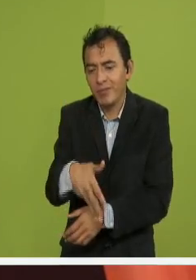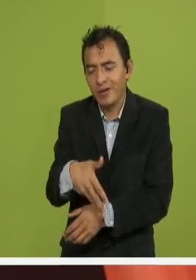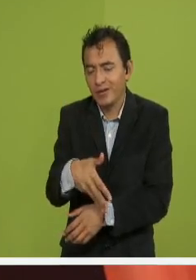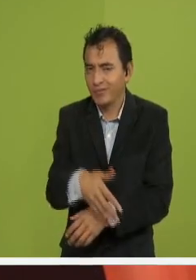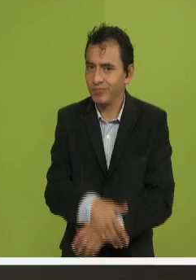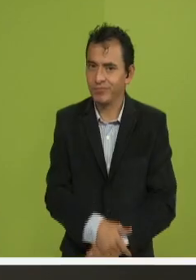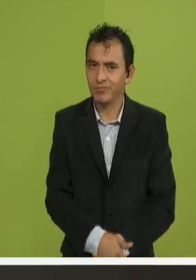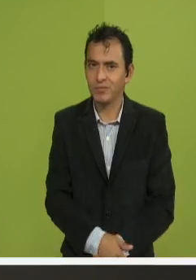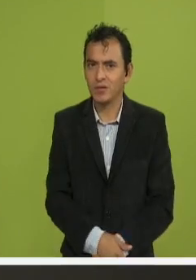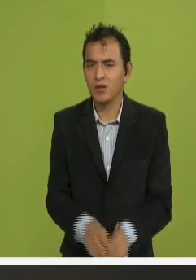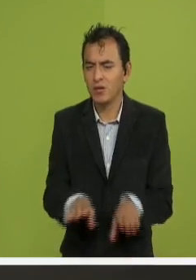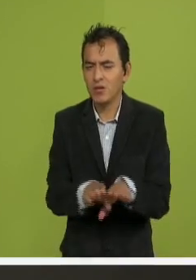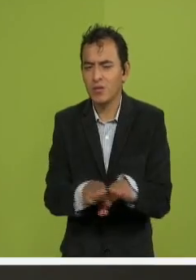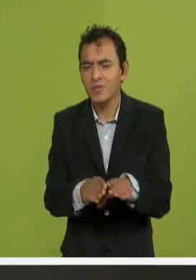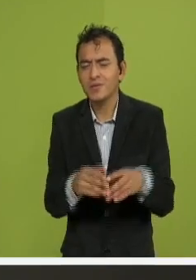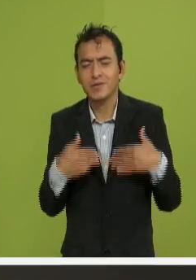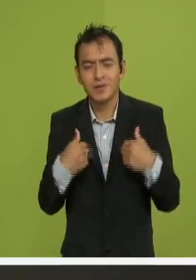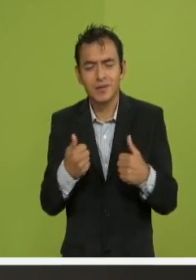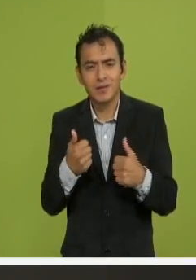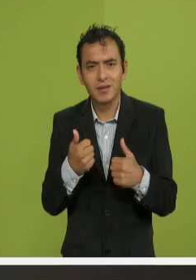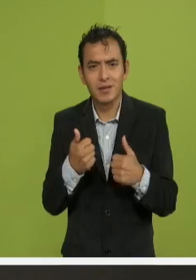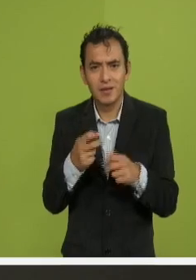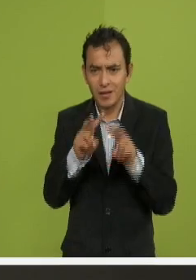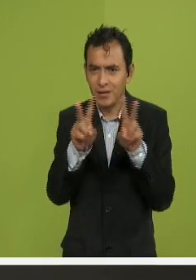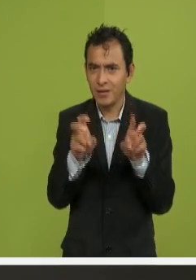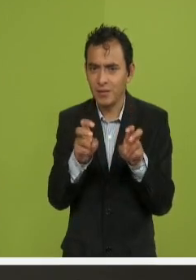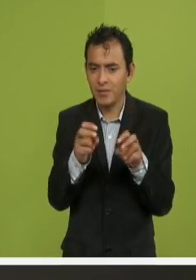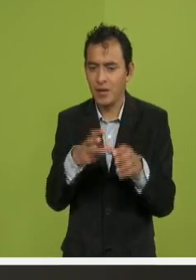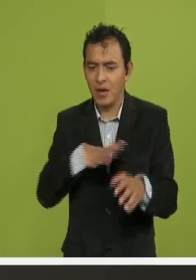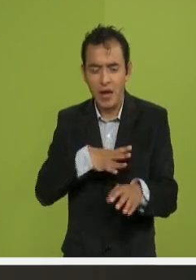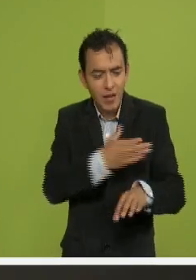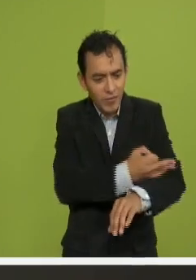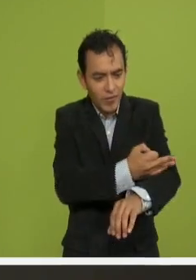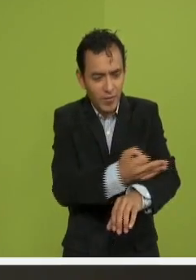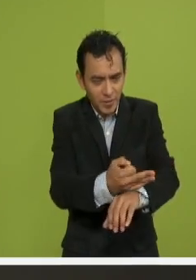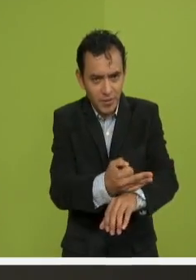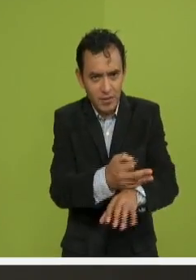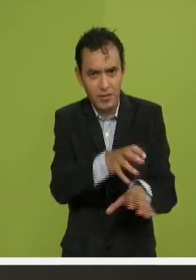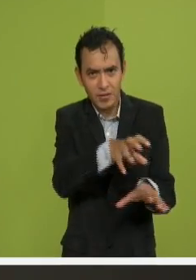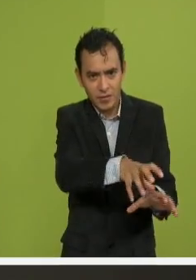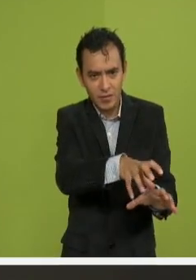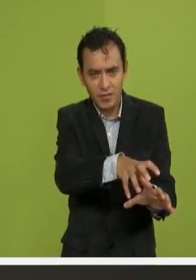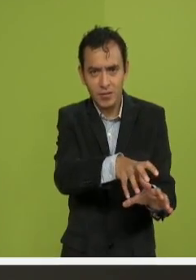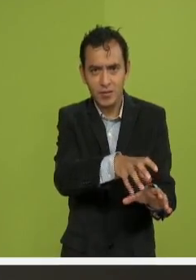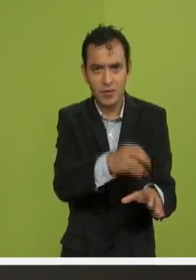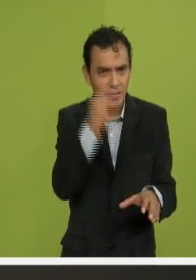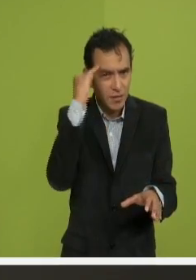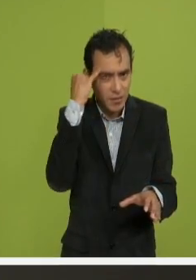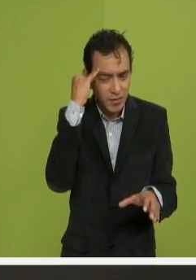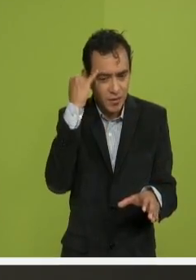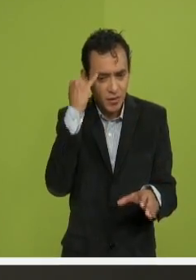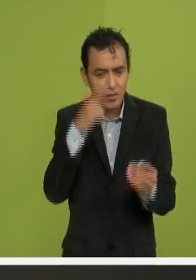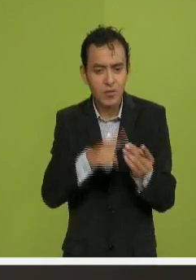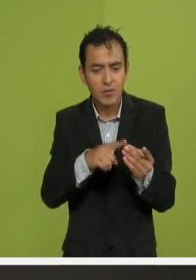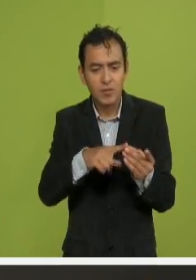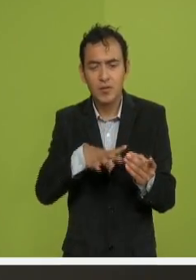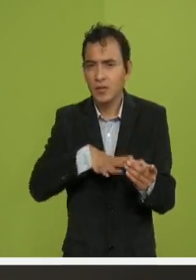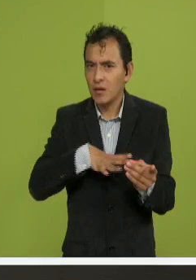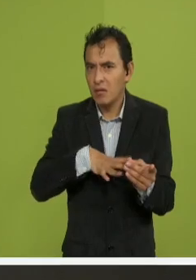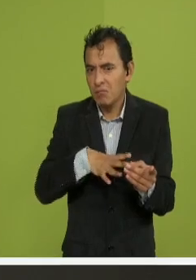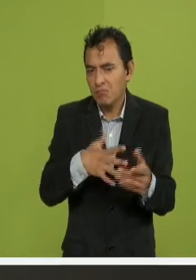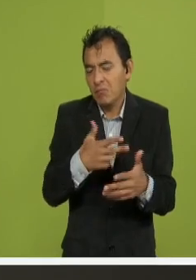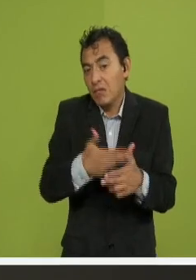divide, abogado, el asunto de existe la familia indígena, en donde lo componen quizá